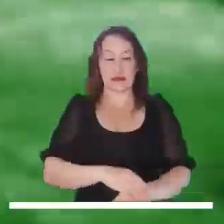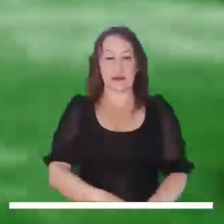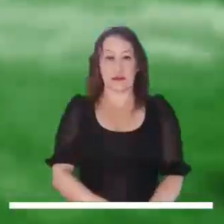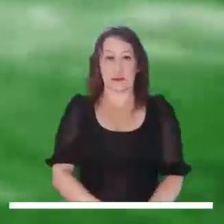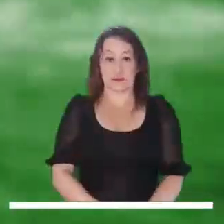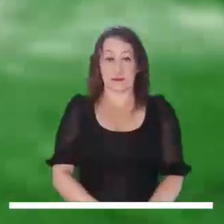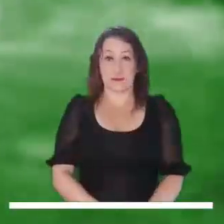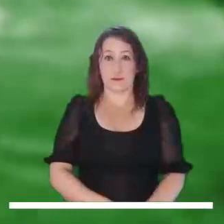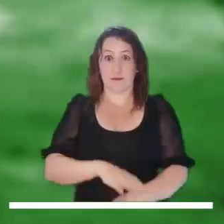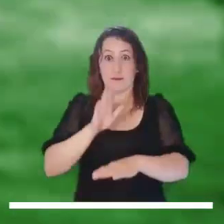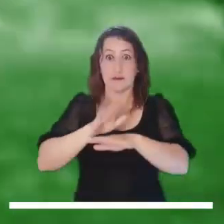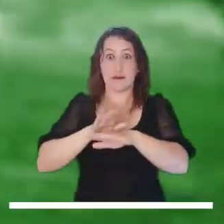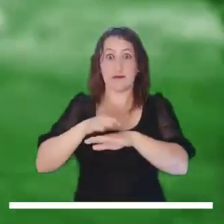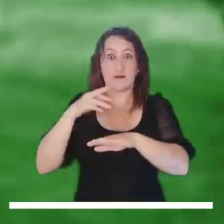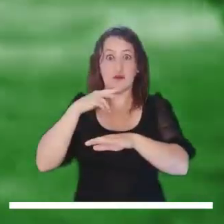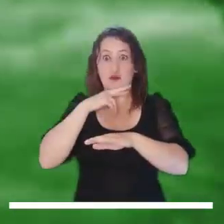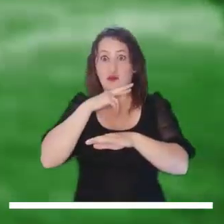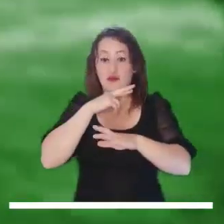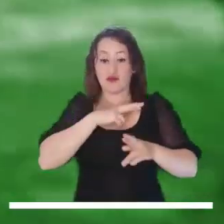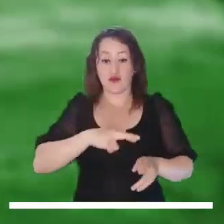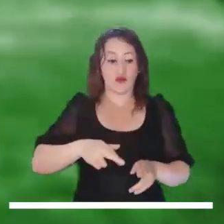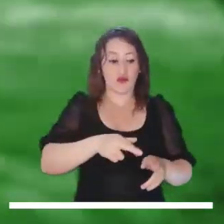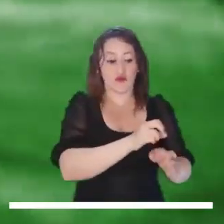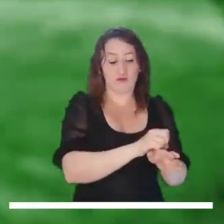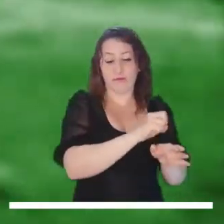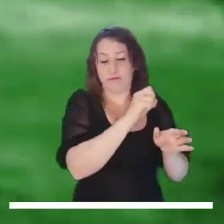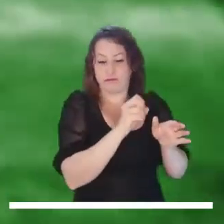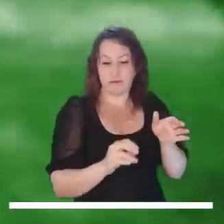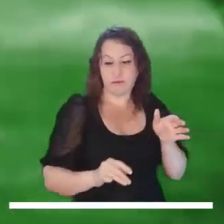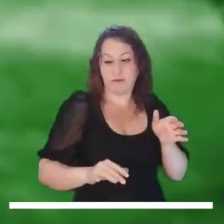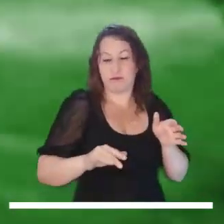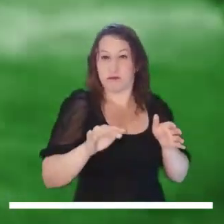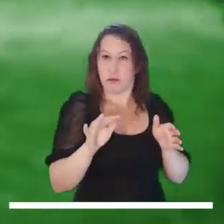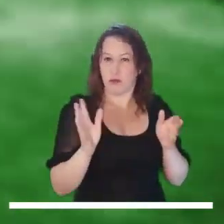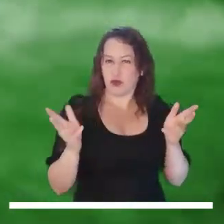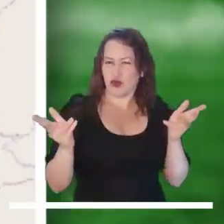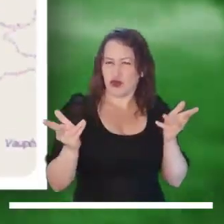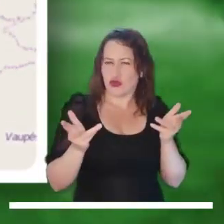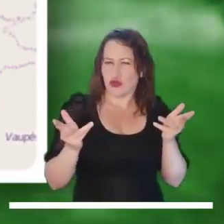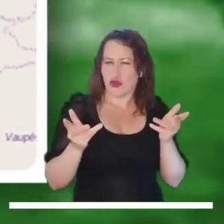Mucha atención a las principales alertas que se encuentran activas.